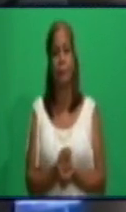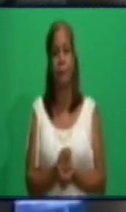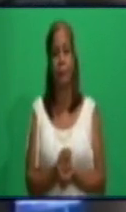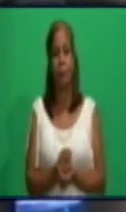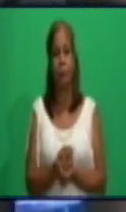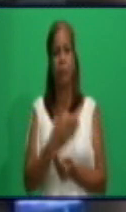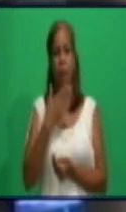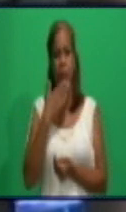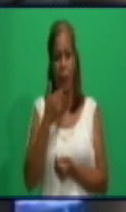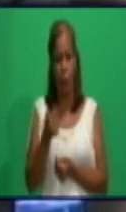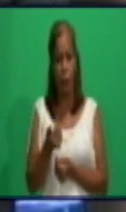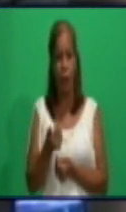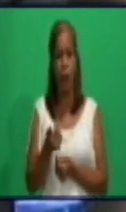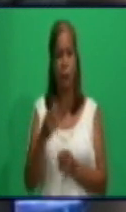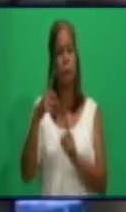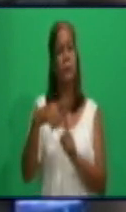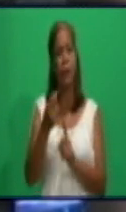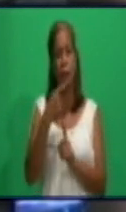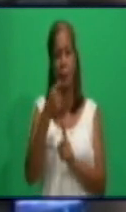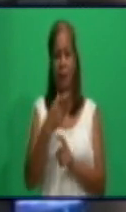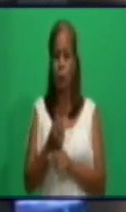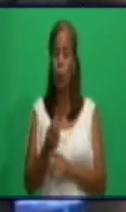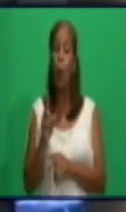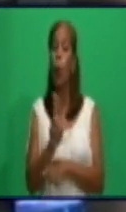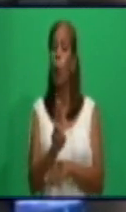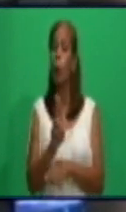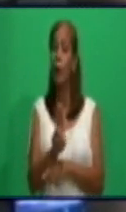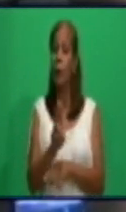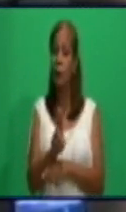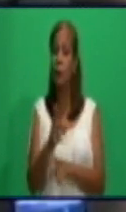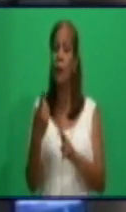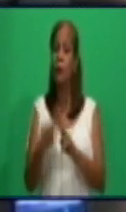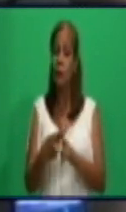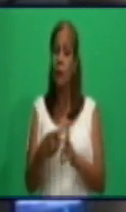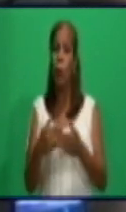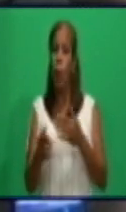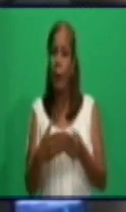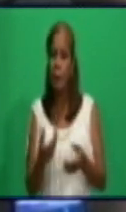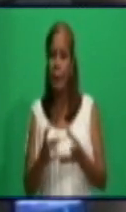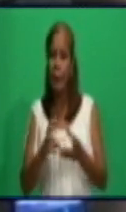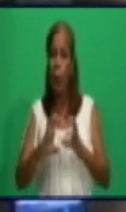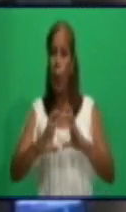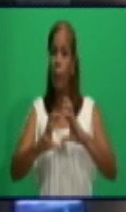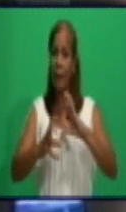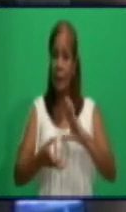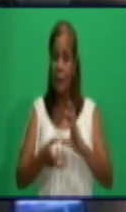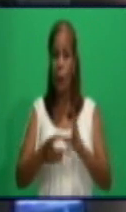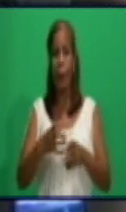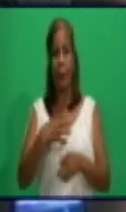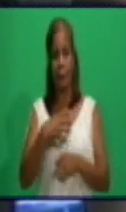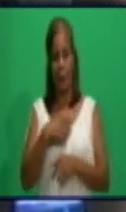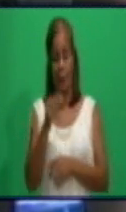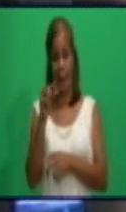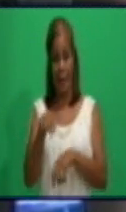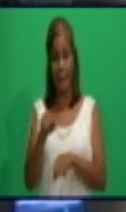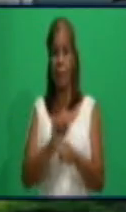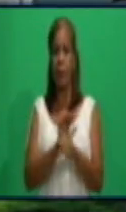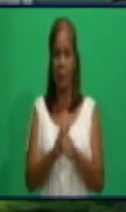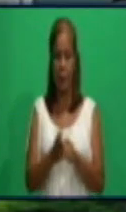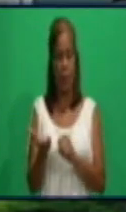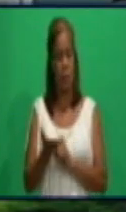un tratamiento oportuno, un tratamiento inmediato y que minimice cualquier tipo de complicación que pueda generar esta enfermedad. Doctor,